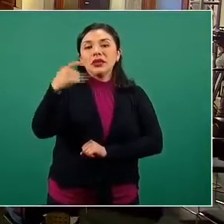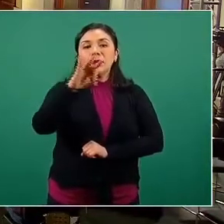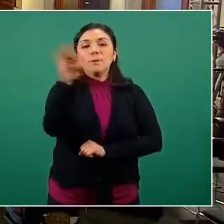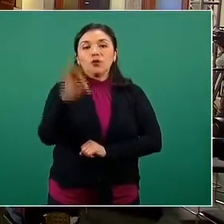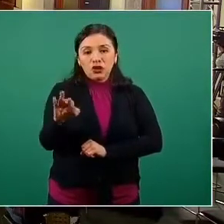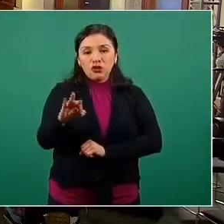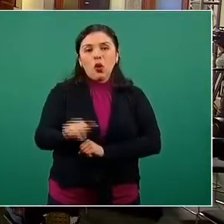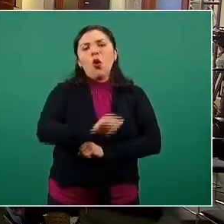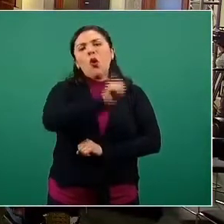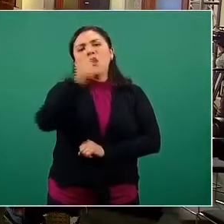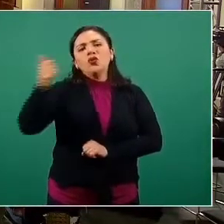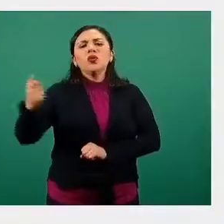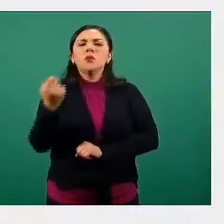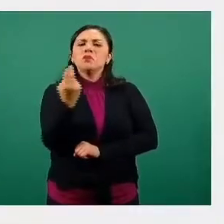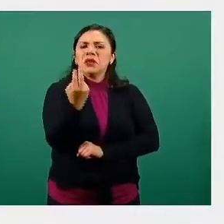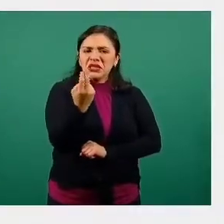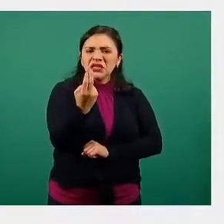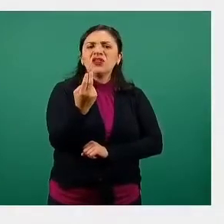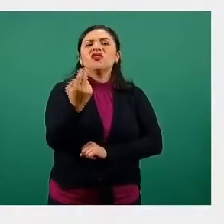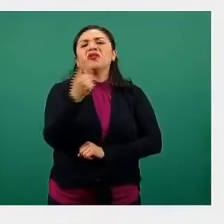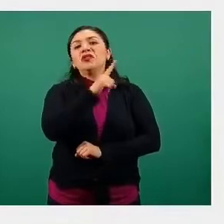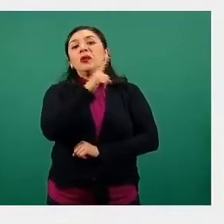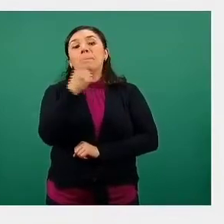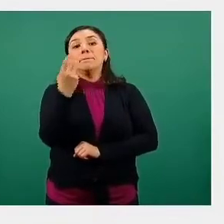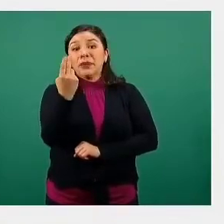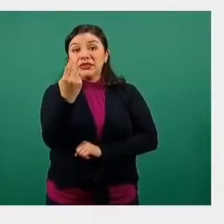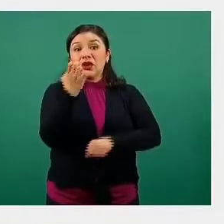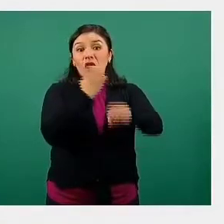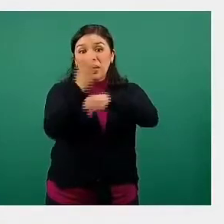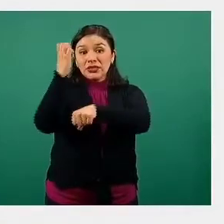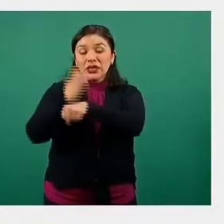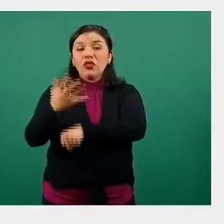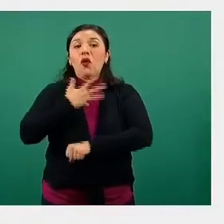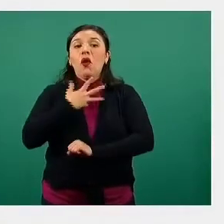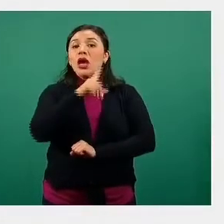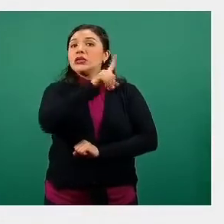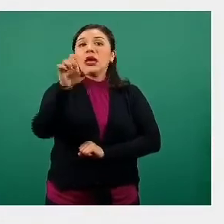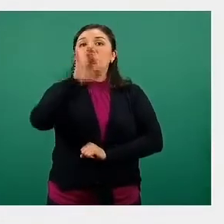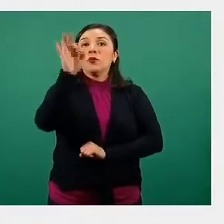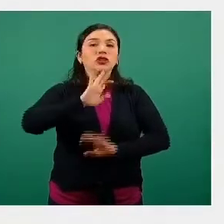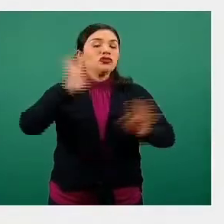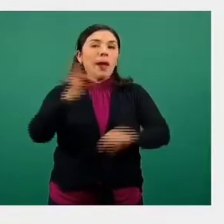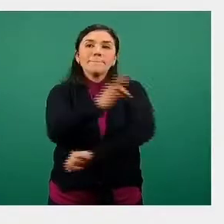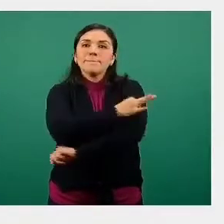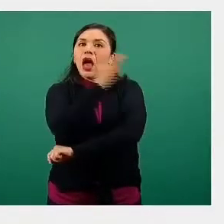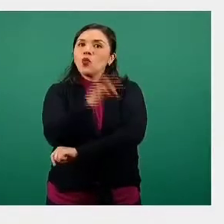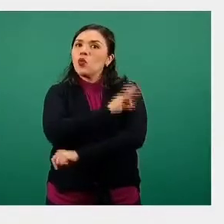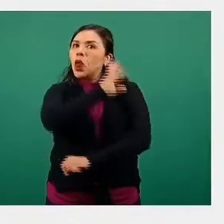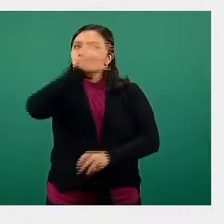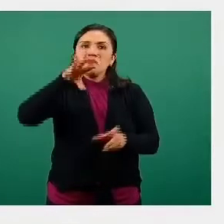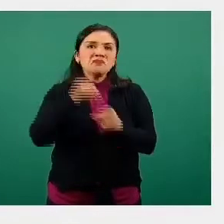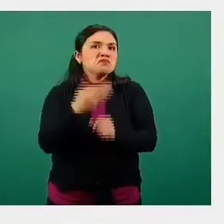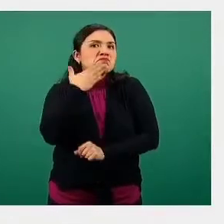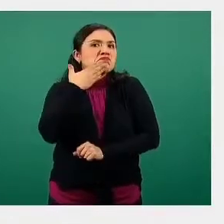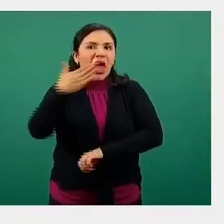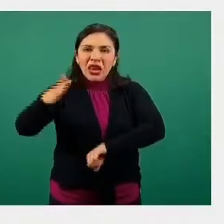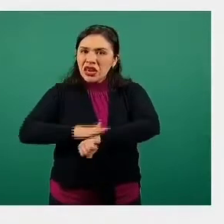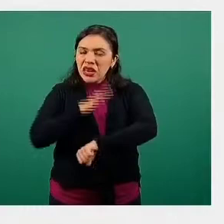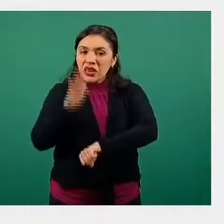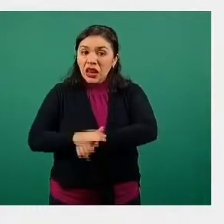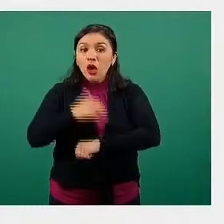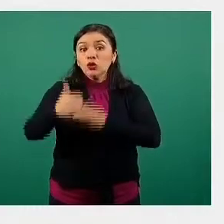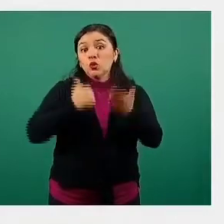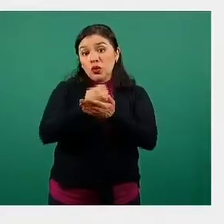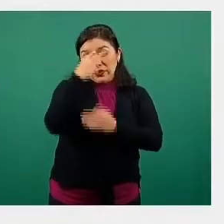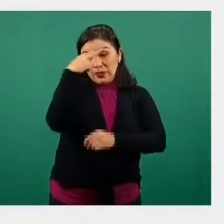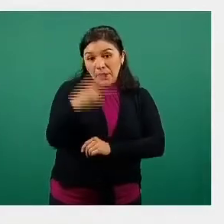97%, las demás 25 ya 100%, ya se acabó el paquete que llegó, cumplieron su meta en tiempo y forma, y Ciudad de